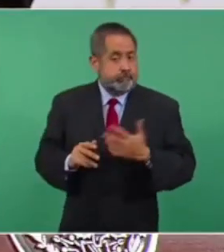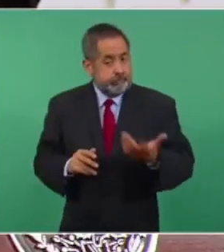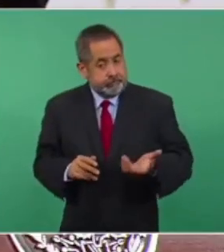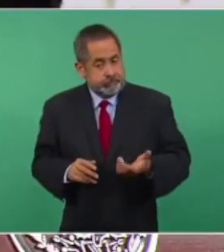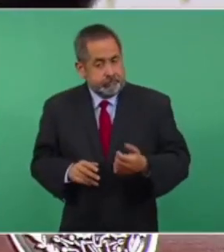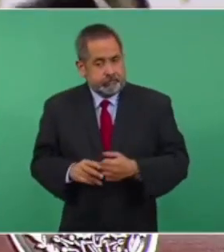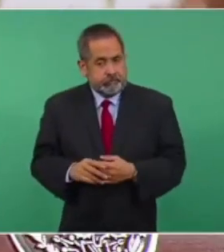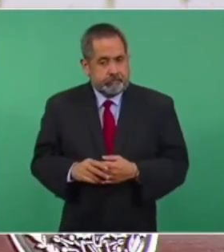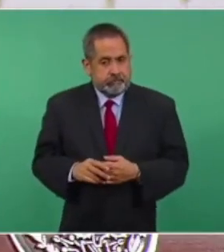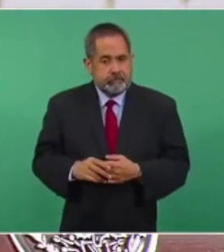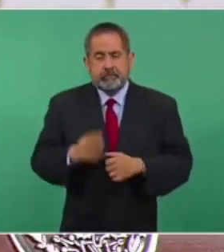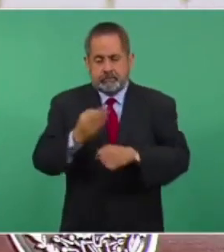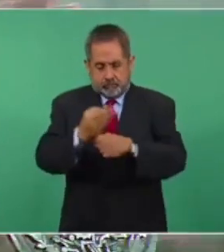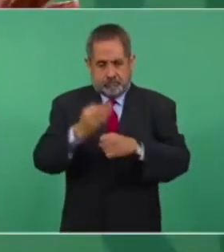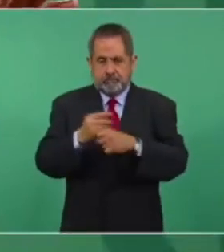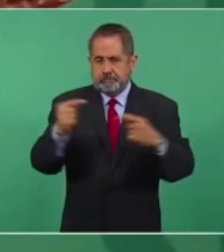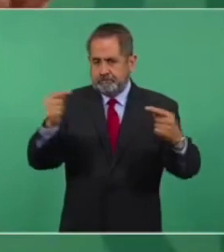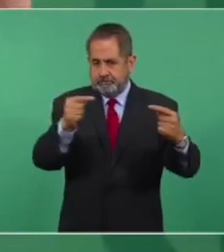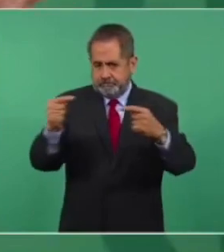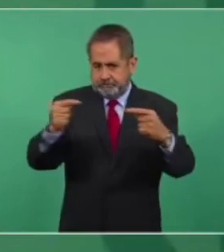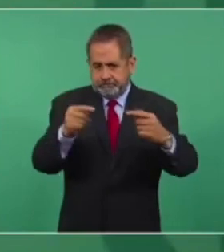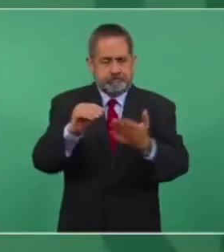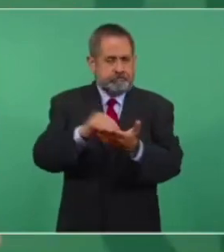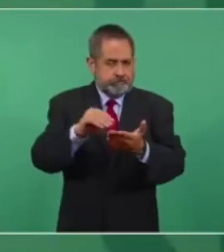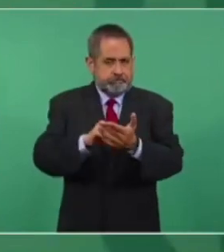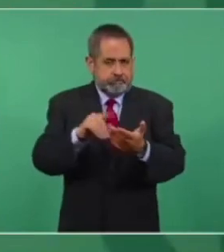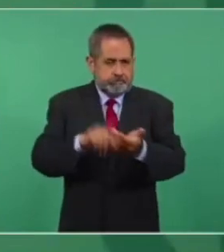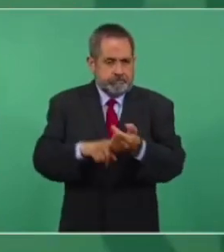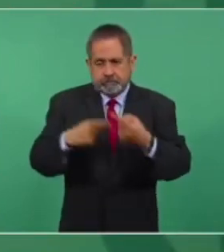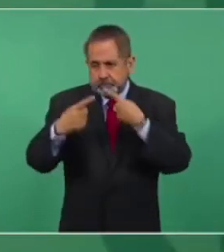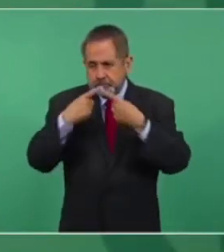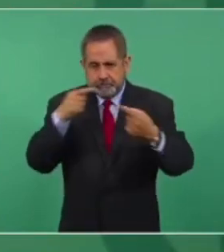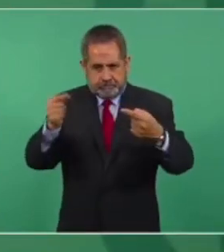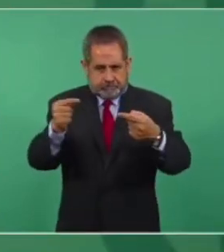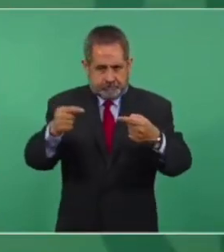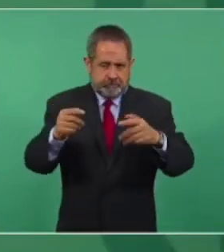Entonces, ahí está esa controversia.